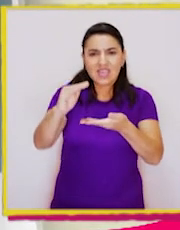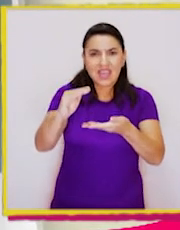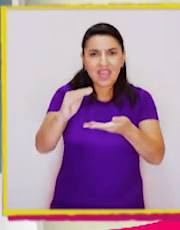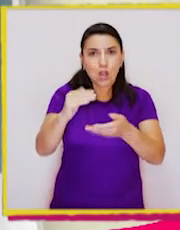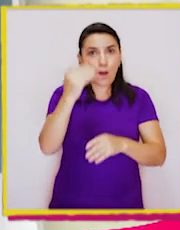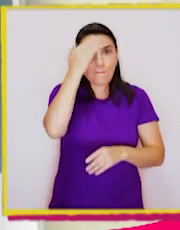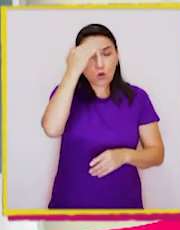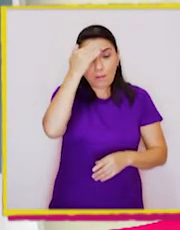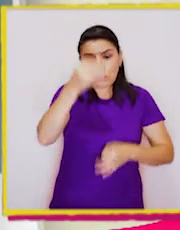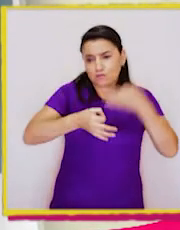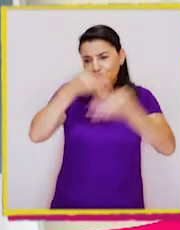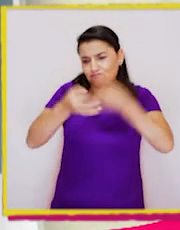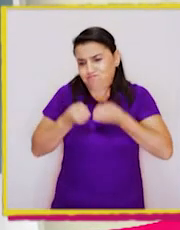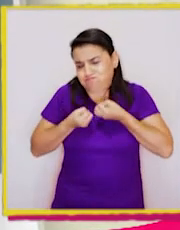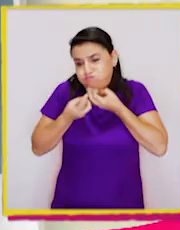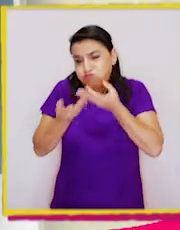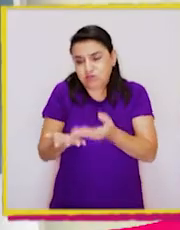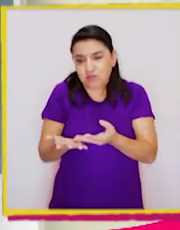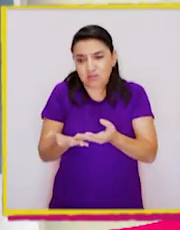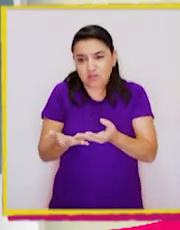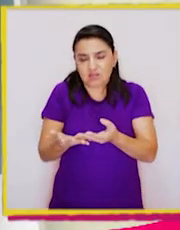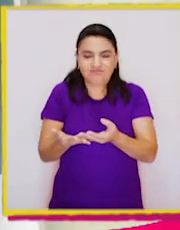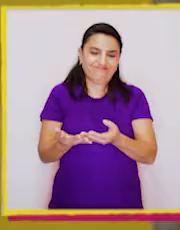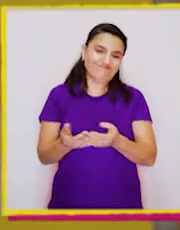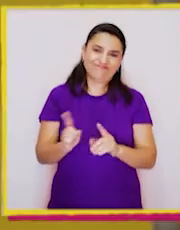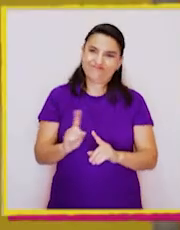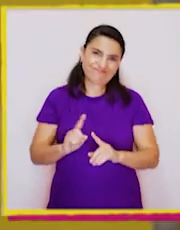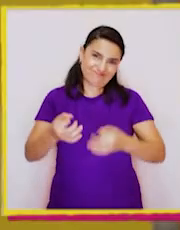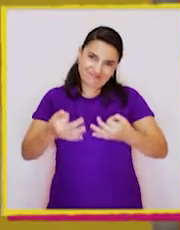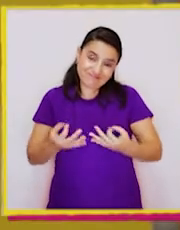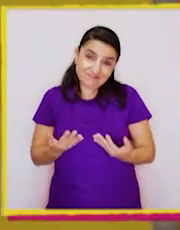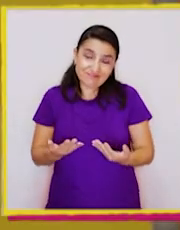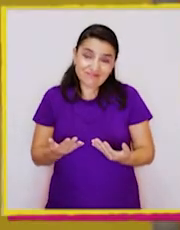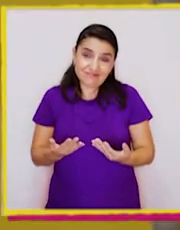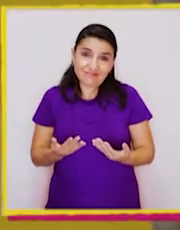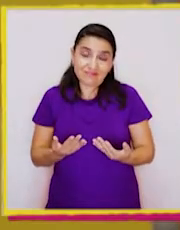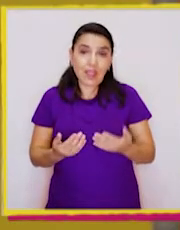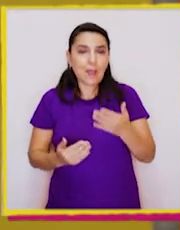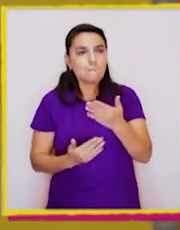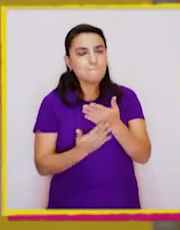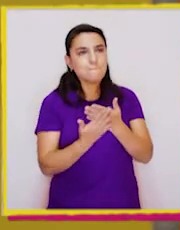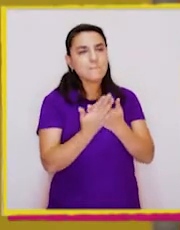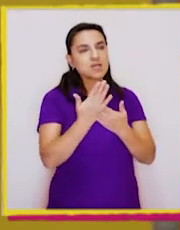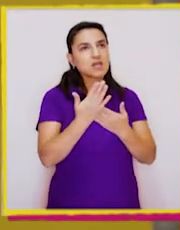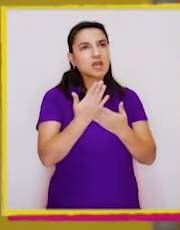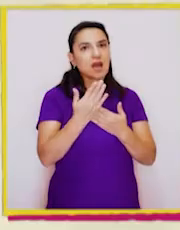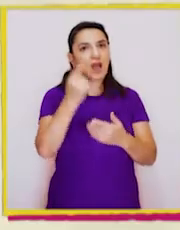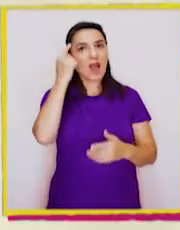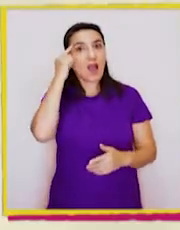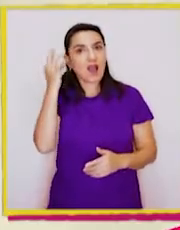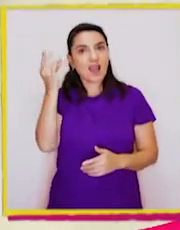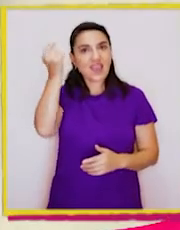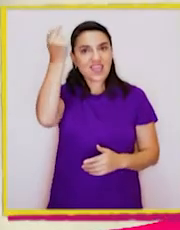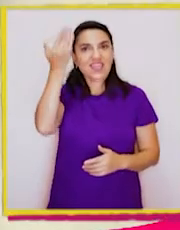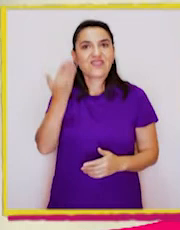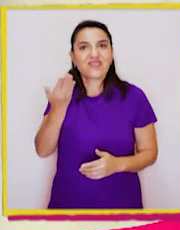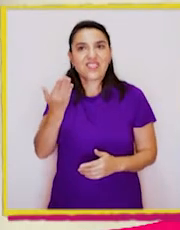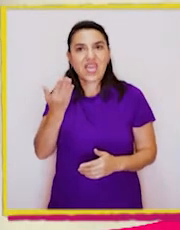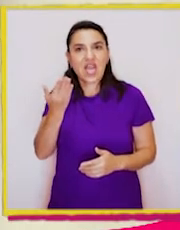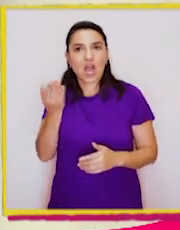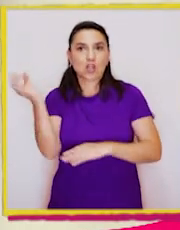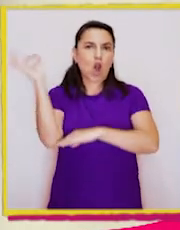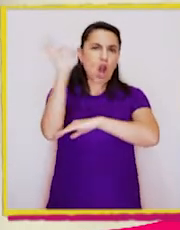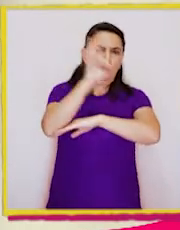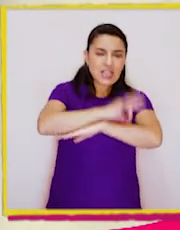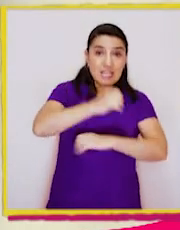había cargado todas sus preocupaciones. No era justo. Por la mañana, Ramón tuvo una idea. Se pasó todo